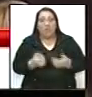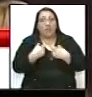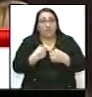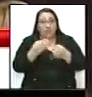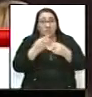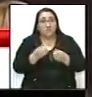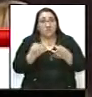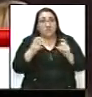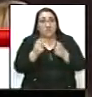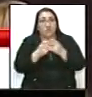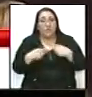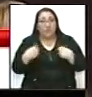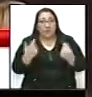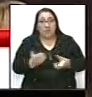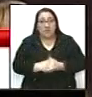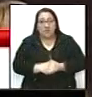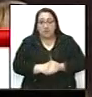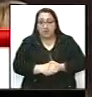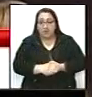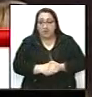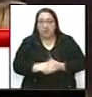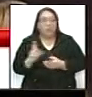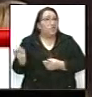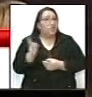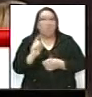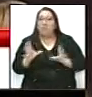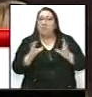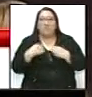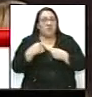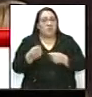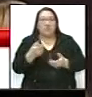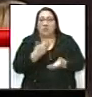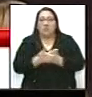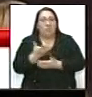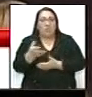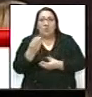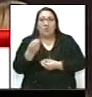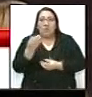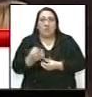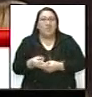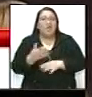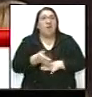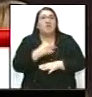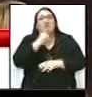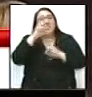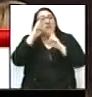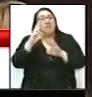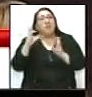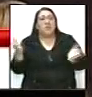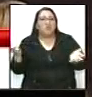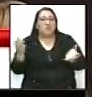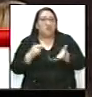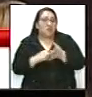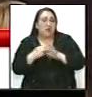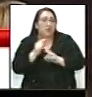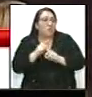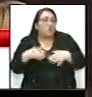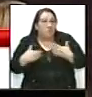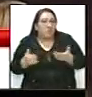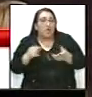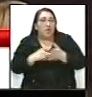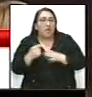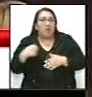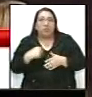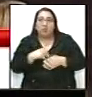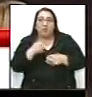que varios parlamentarios de provincias, no vamos a aceptar esa propuesta porque es antidemocrática, ¿ya? Y lo